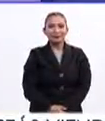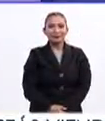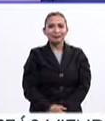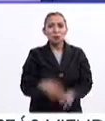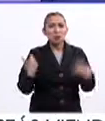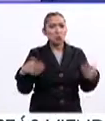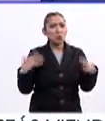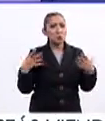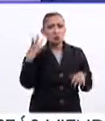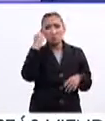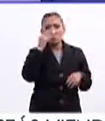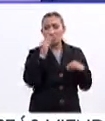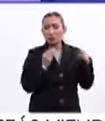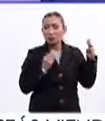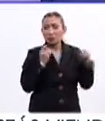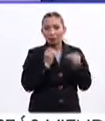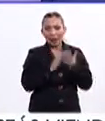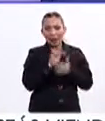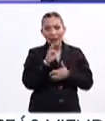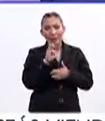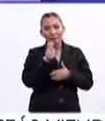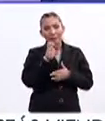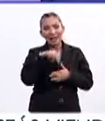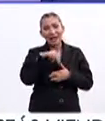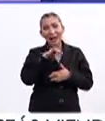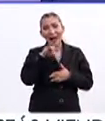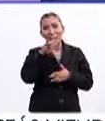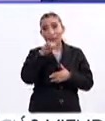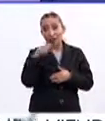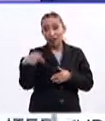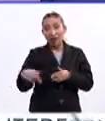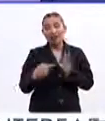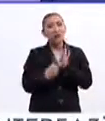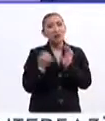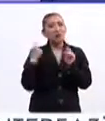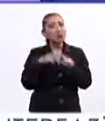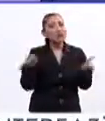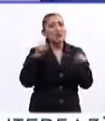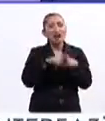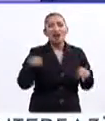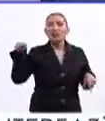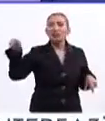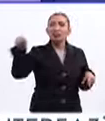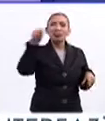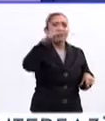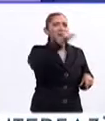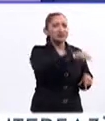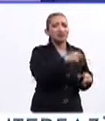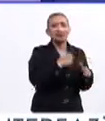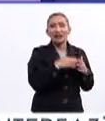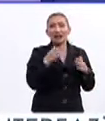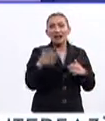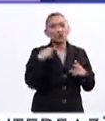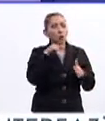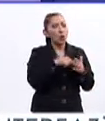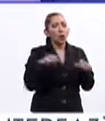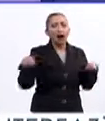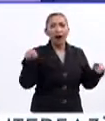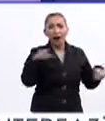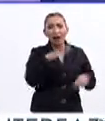Pues impresionante este museo. Muchísimas gracias, Benjamín, por mostrarnos este de los múltiples y miles de